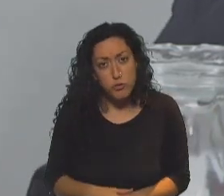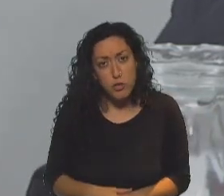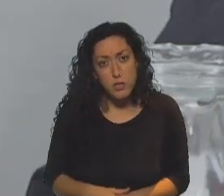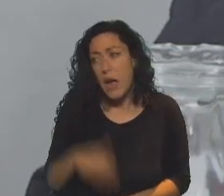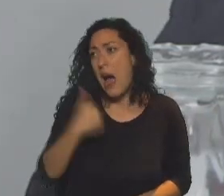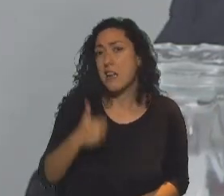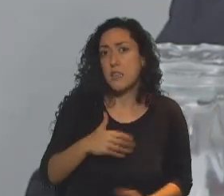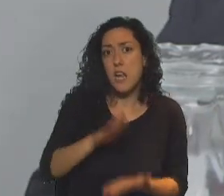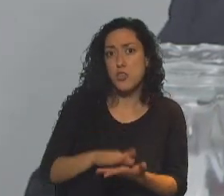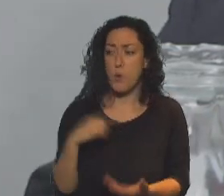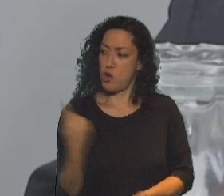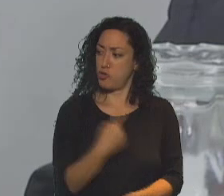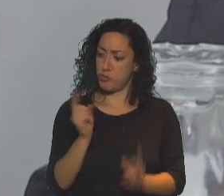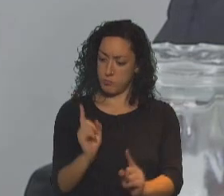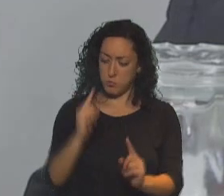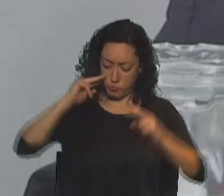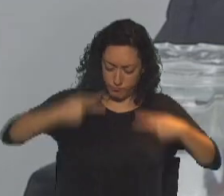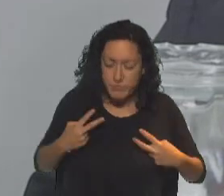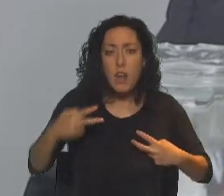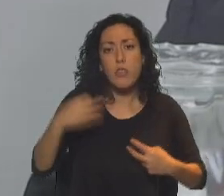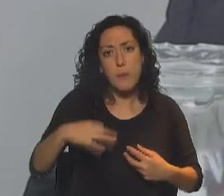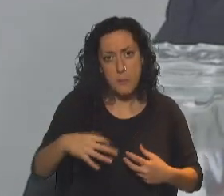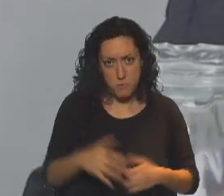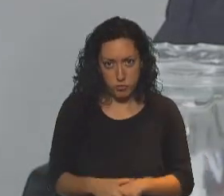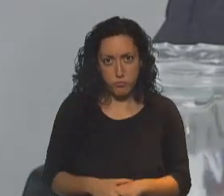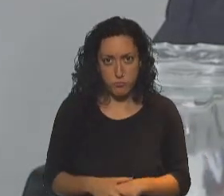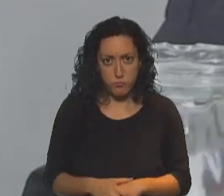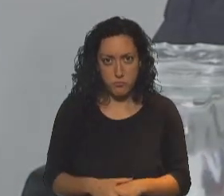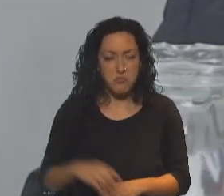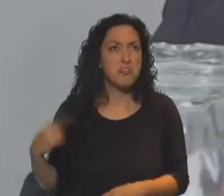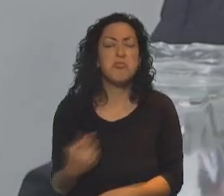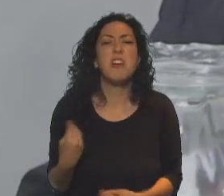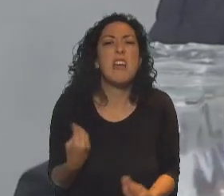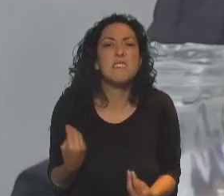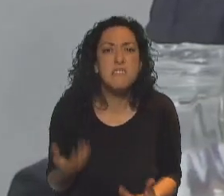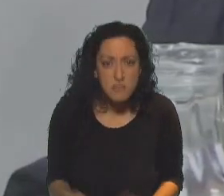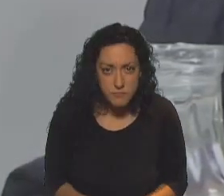argentinos de nosotros mismos y lo que somos.